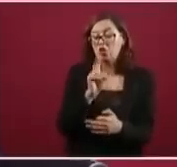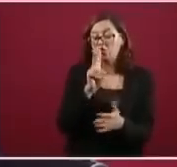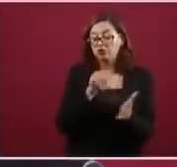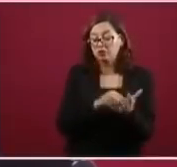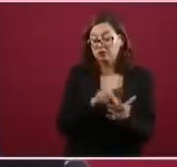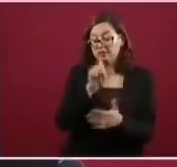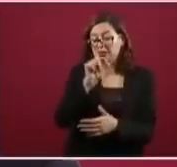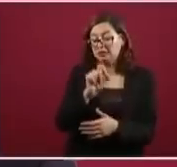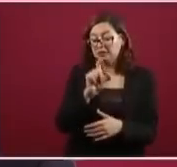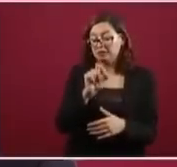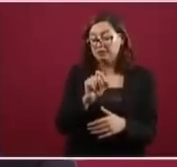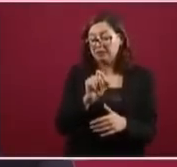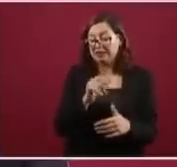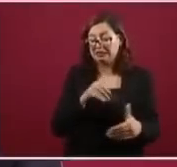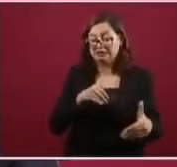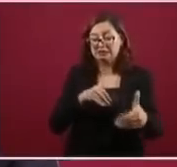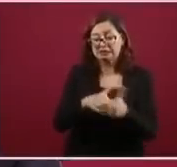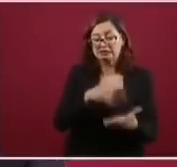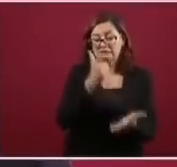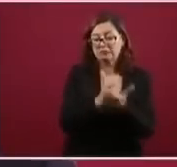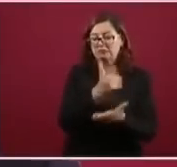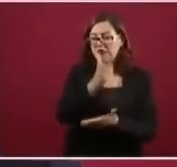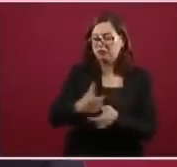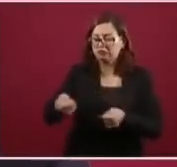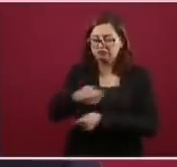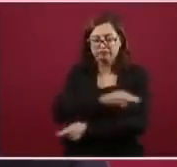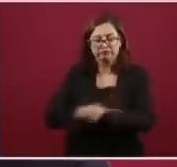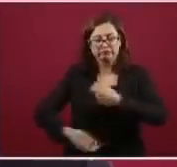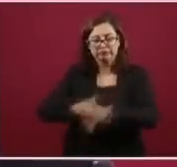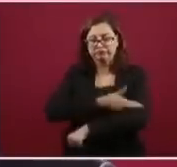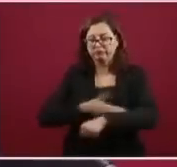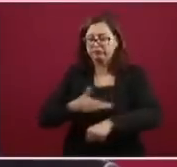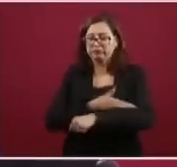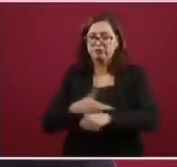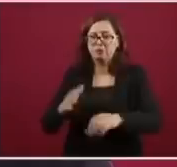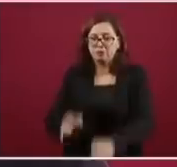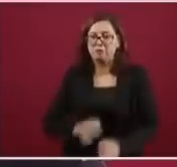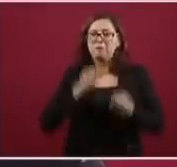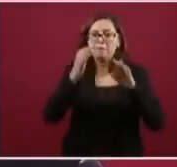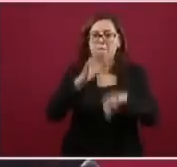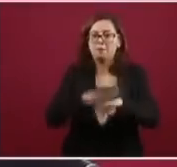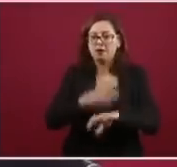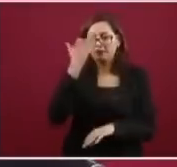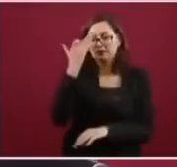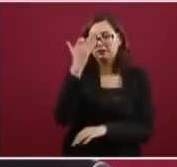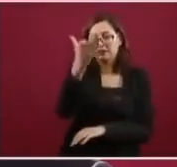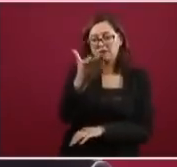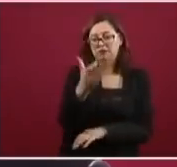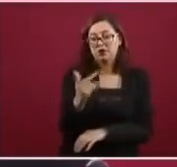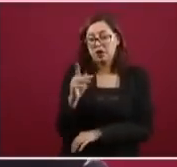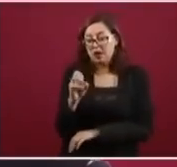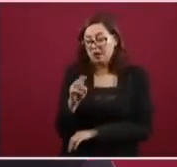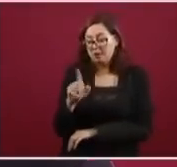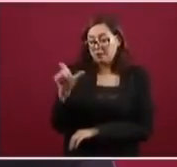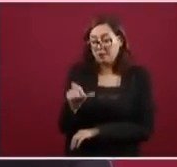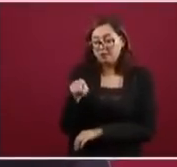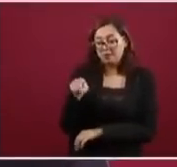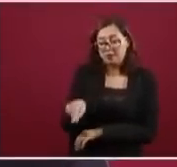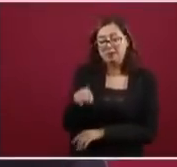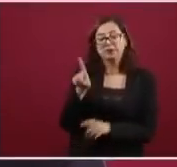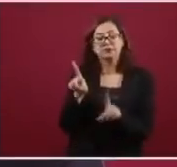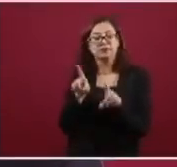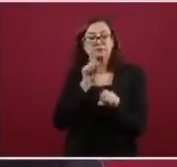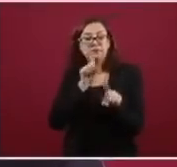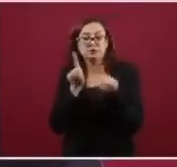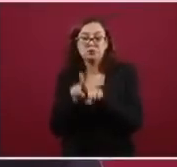por plazos muchísimo mayores por el lado de pemex este mes como ya decía tiene además que ver la parte de donde vienen sus ingresos y sus